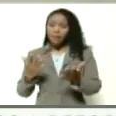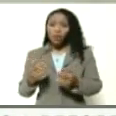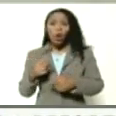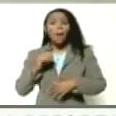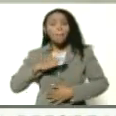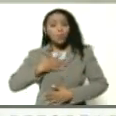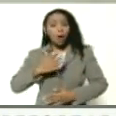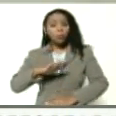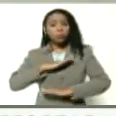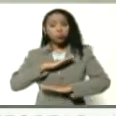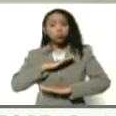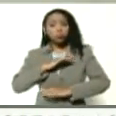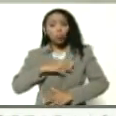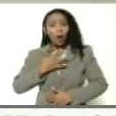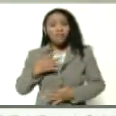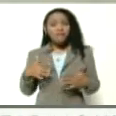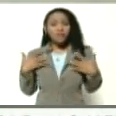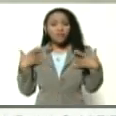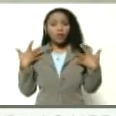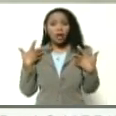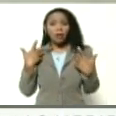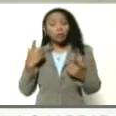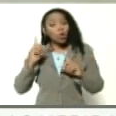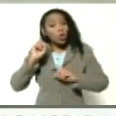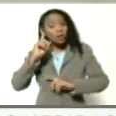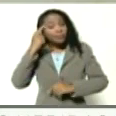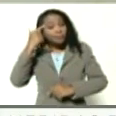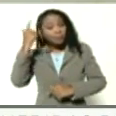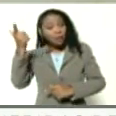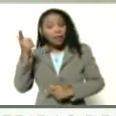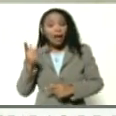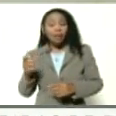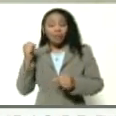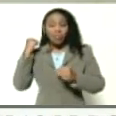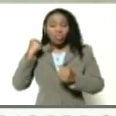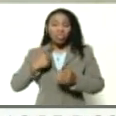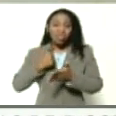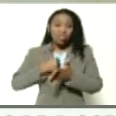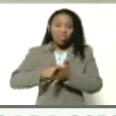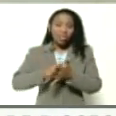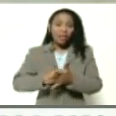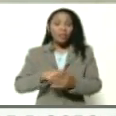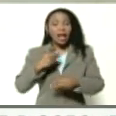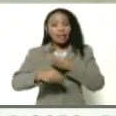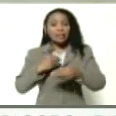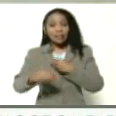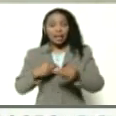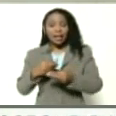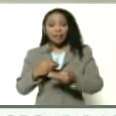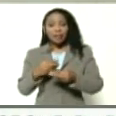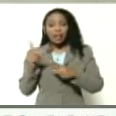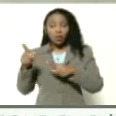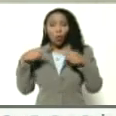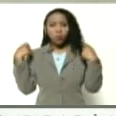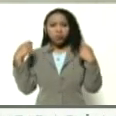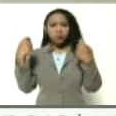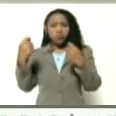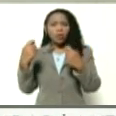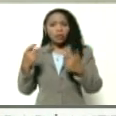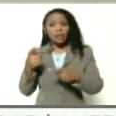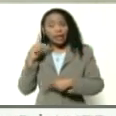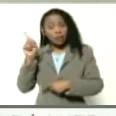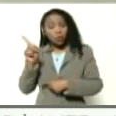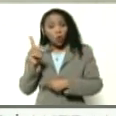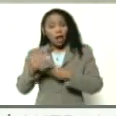pudieran disfrutar de no ser por el afán destructor de los fanáticos promotores de estos castigos